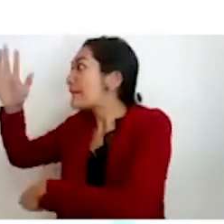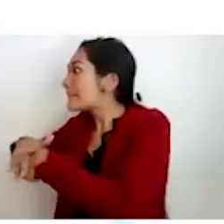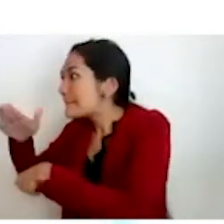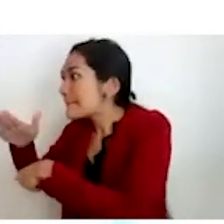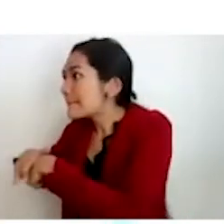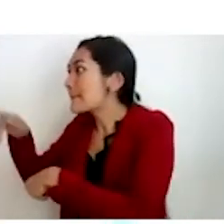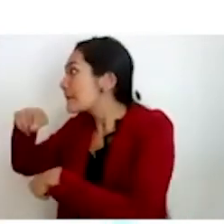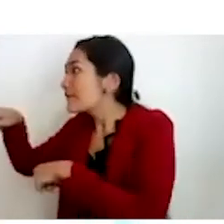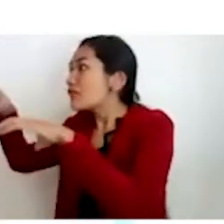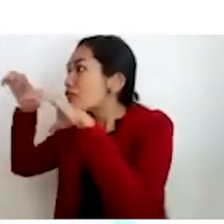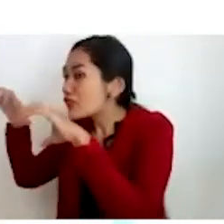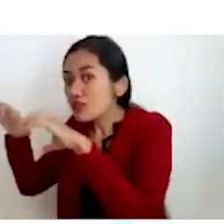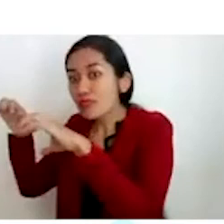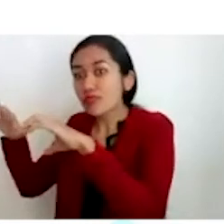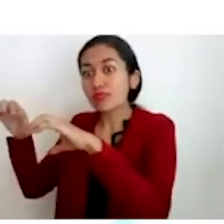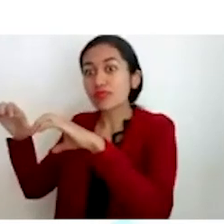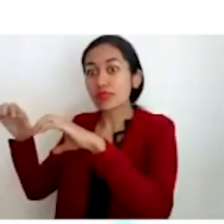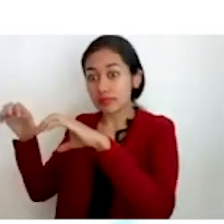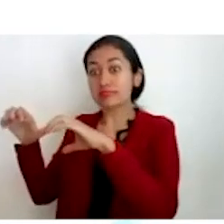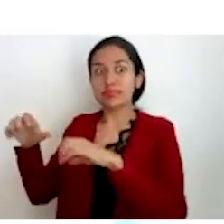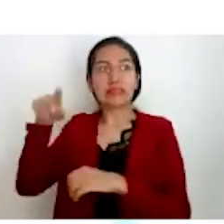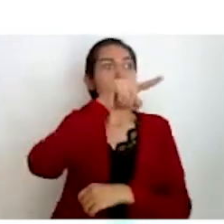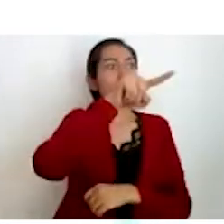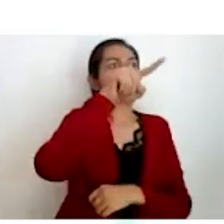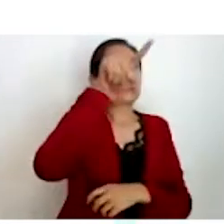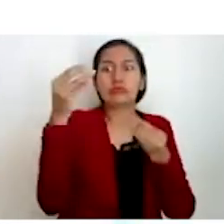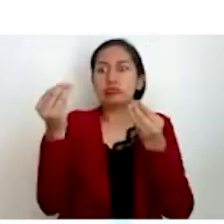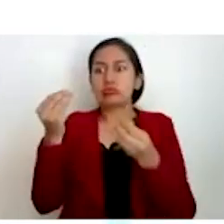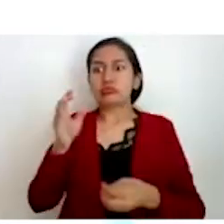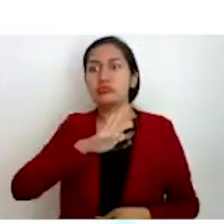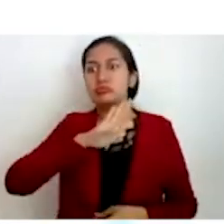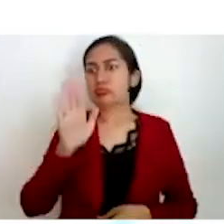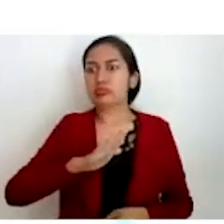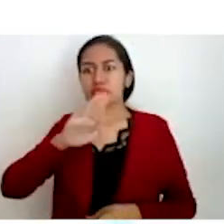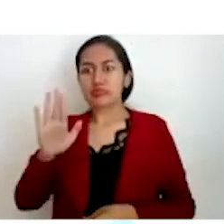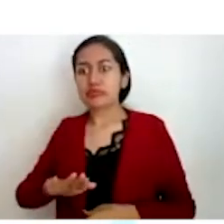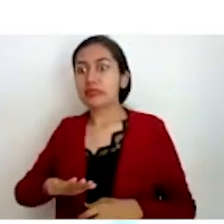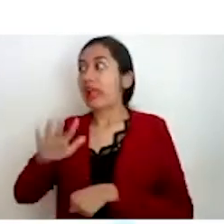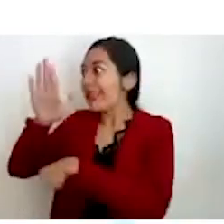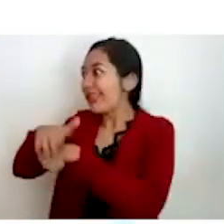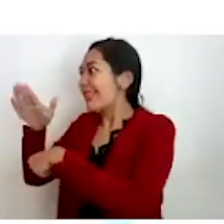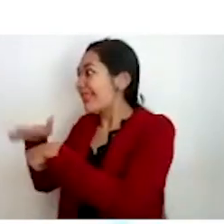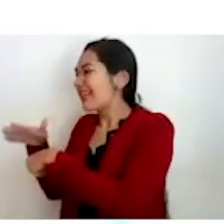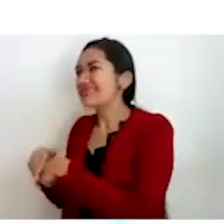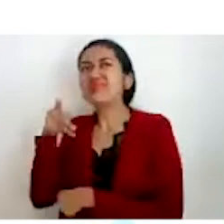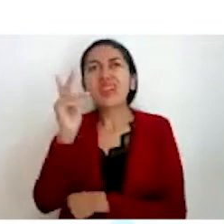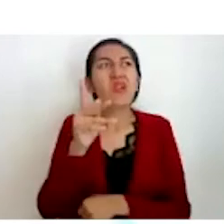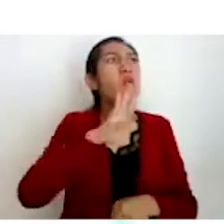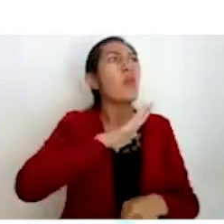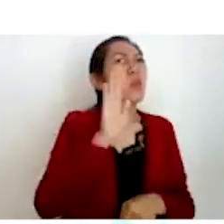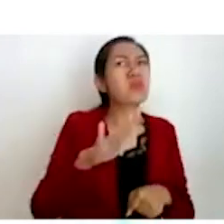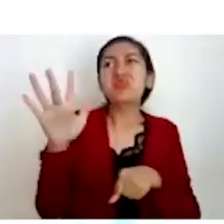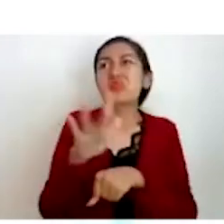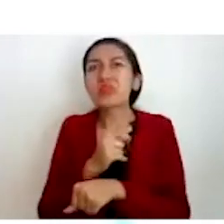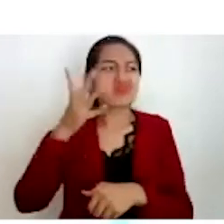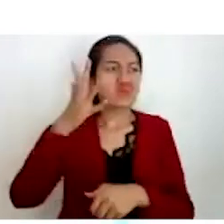ante lo que está causando tantas muertes, sin que nunca se tenga claro qué las está provocando. La Ciudad de